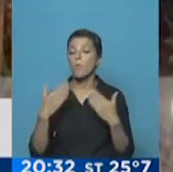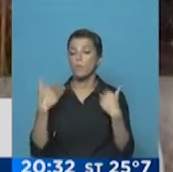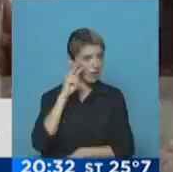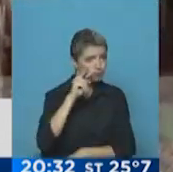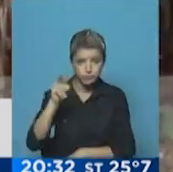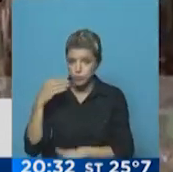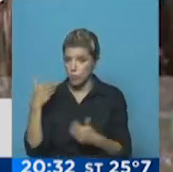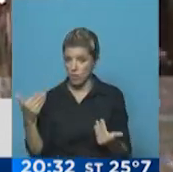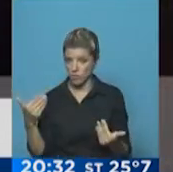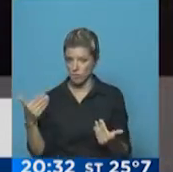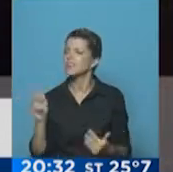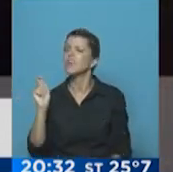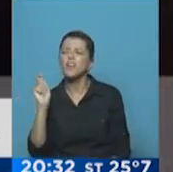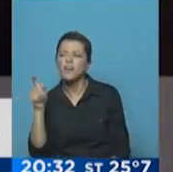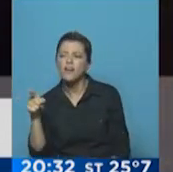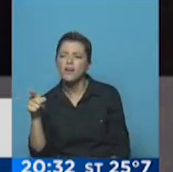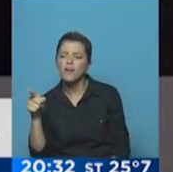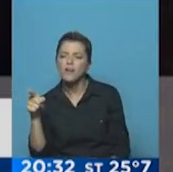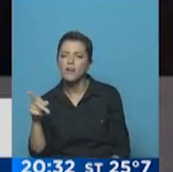argentinos. ¿De quién?